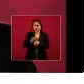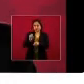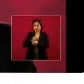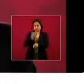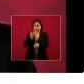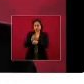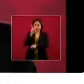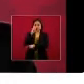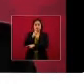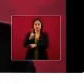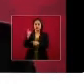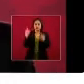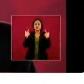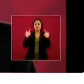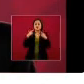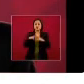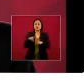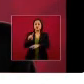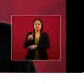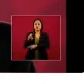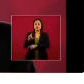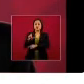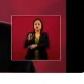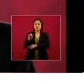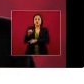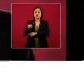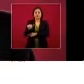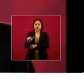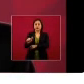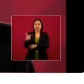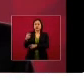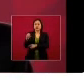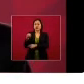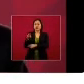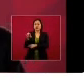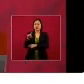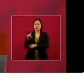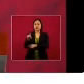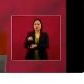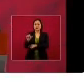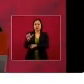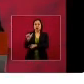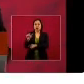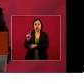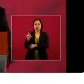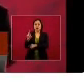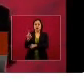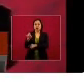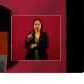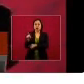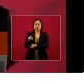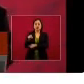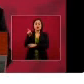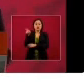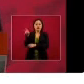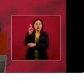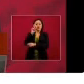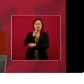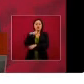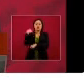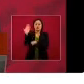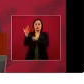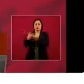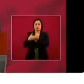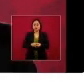estuvo higinio martínez pero ella lo permitió permitió que siguiera el negocio de whitehall en texcoco y que ya después fueron disque a